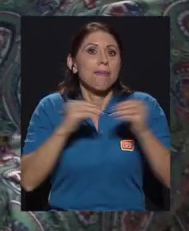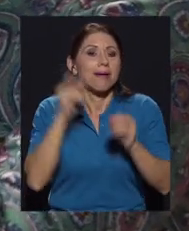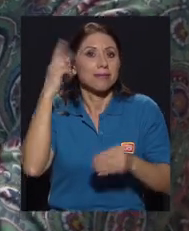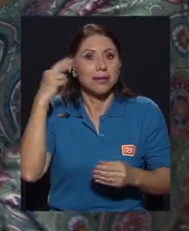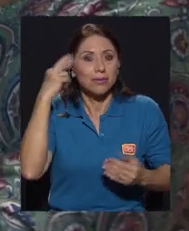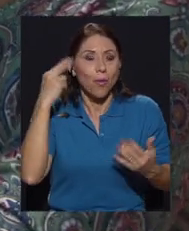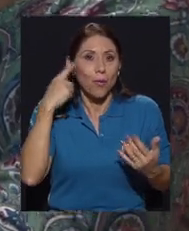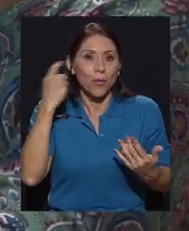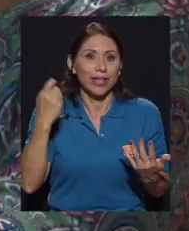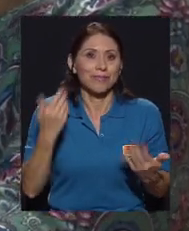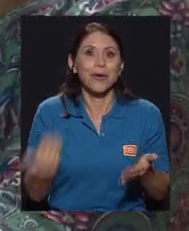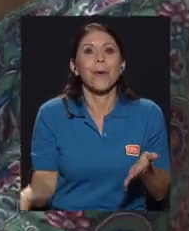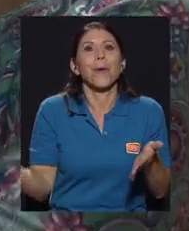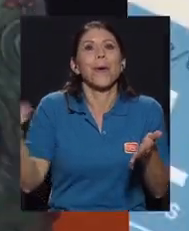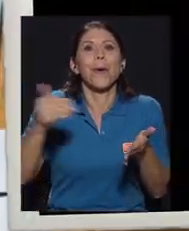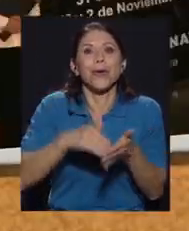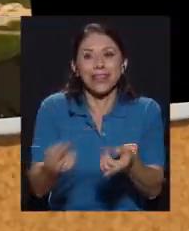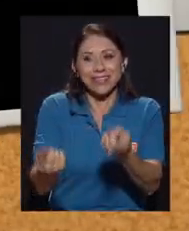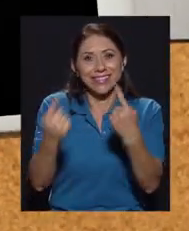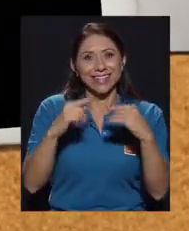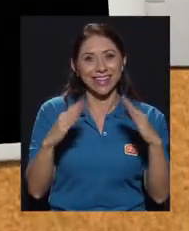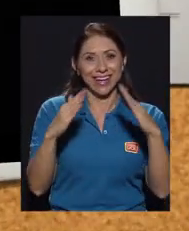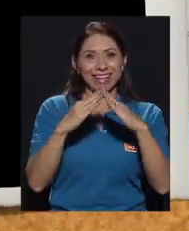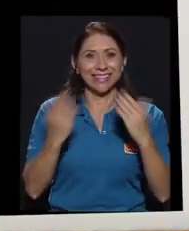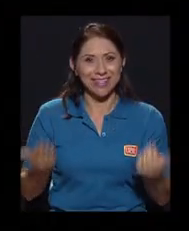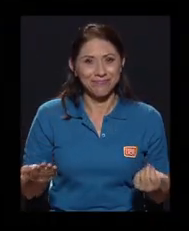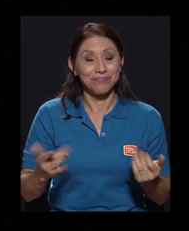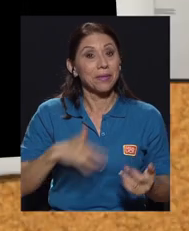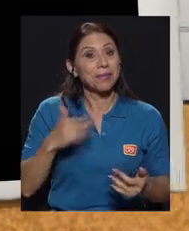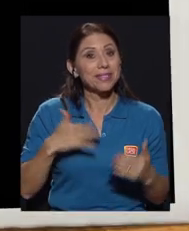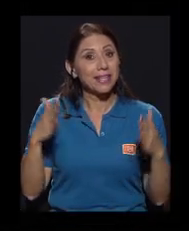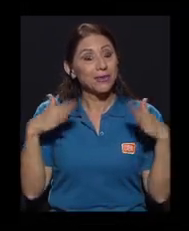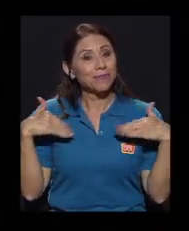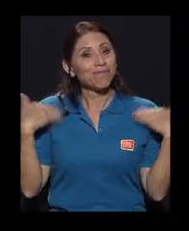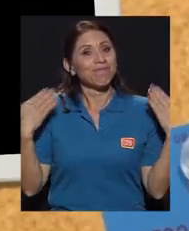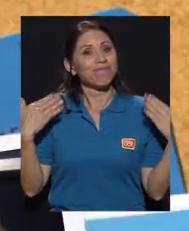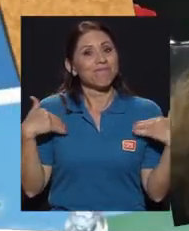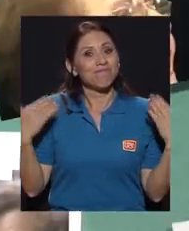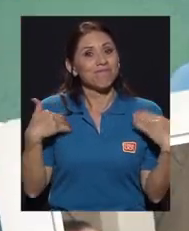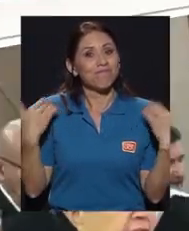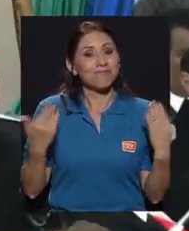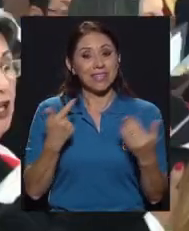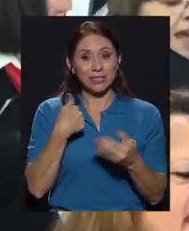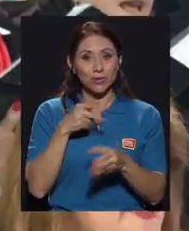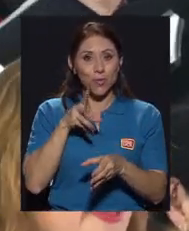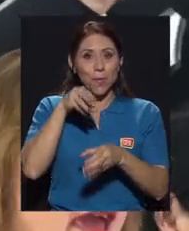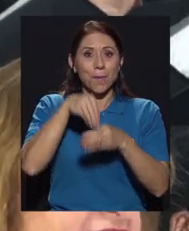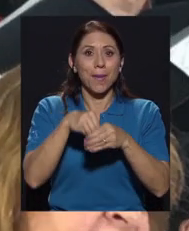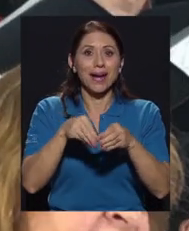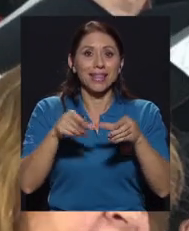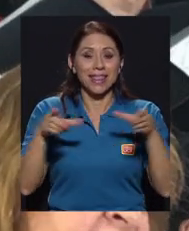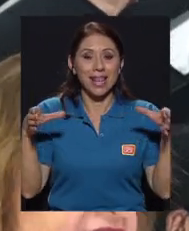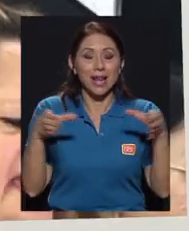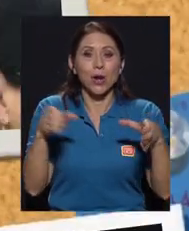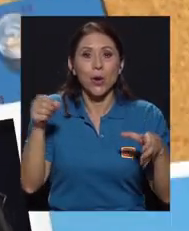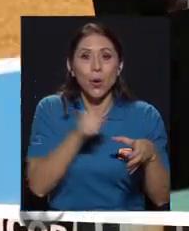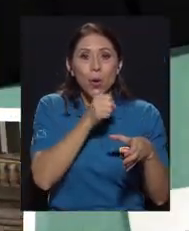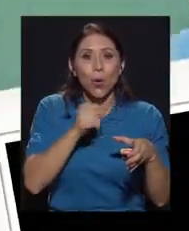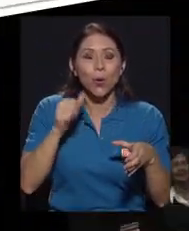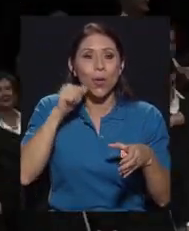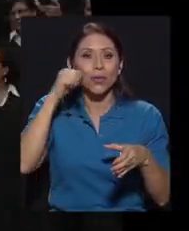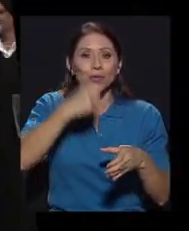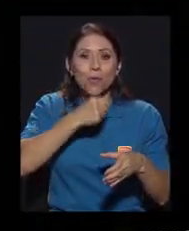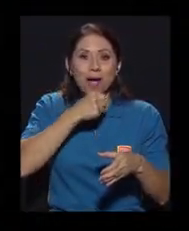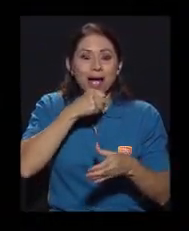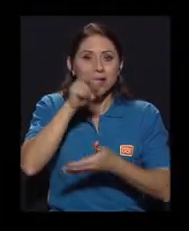más razón porque otra vez regresé a la casa y me siento feliz de ser parte del coro del adulto mayor